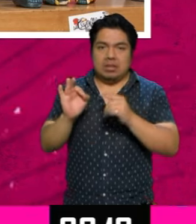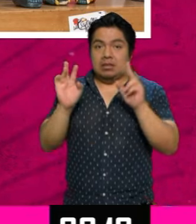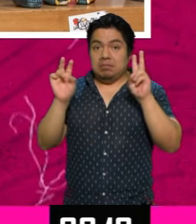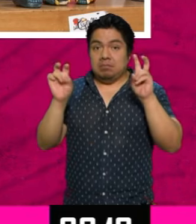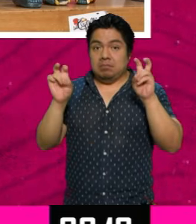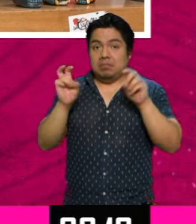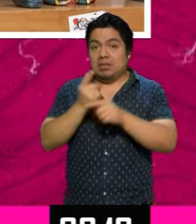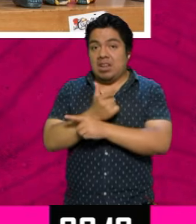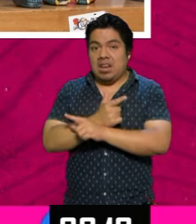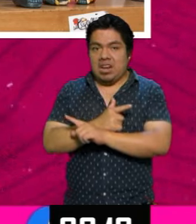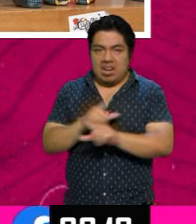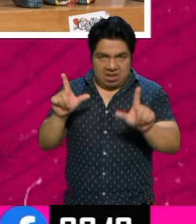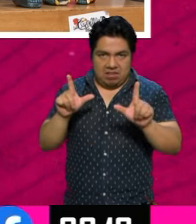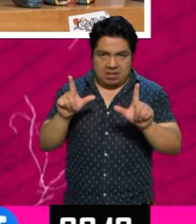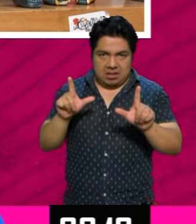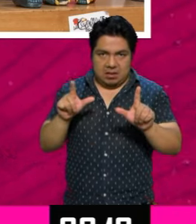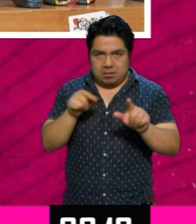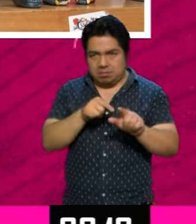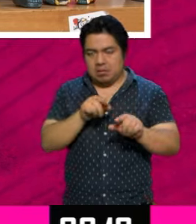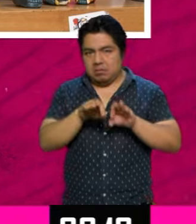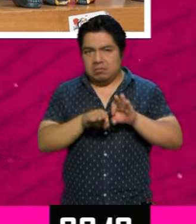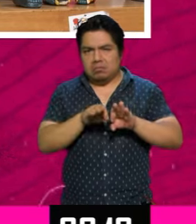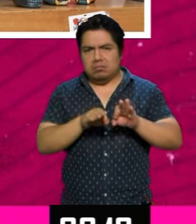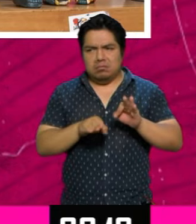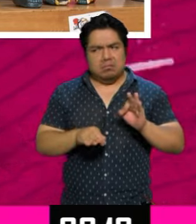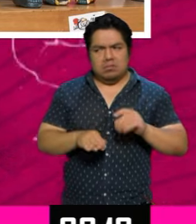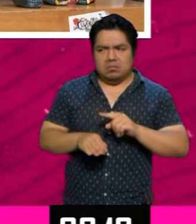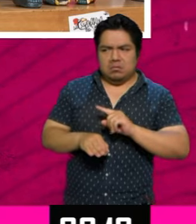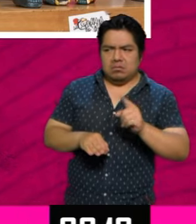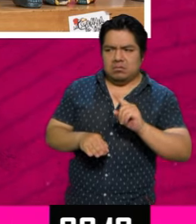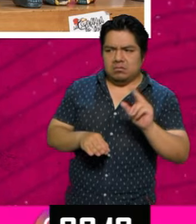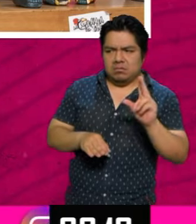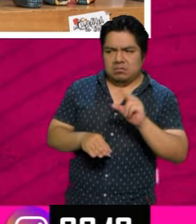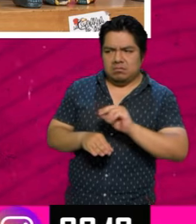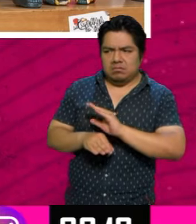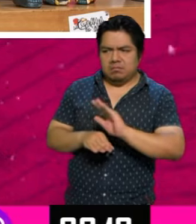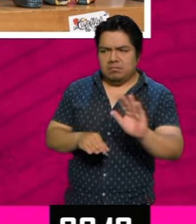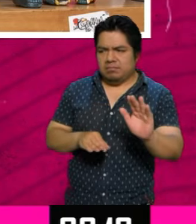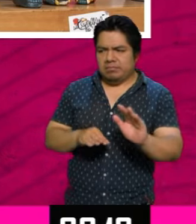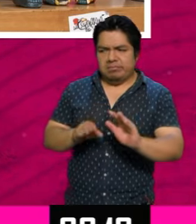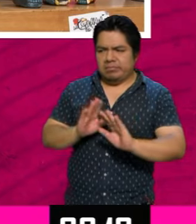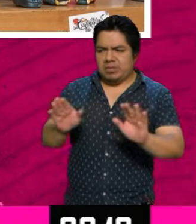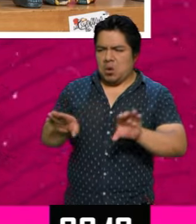por esta sonada, rechazó un corte a la